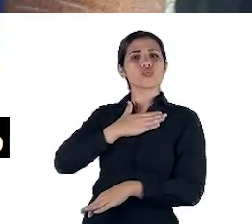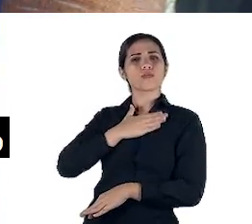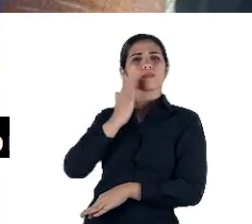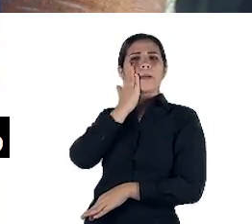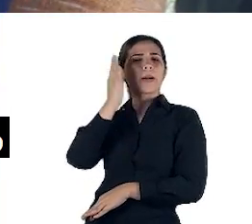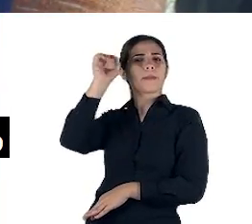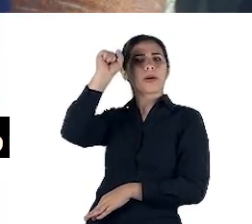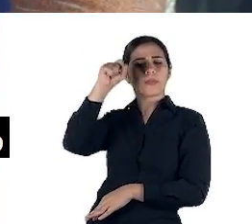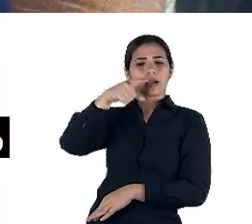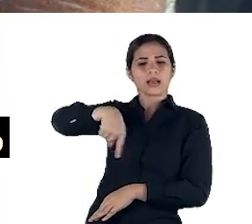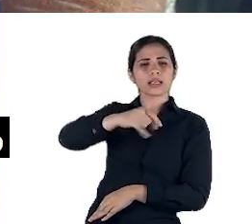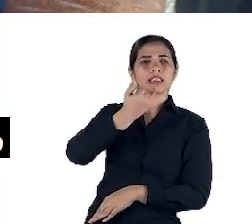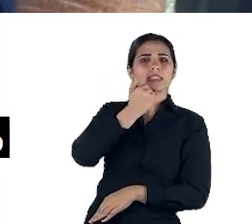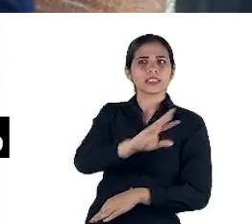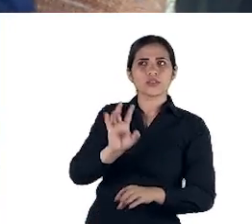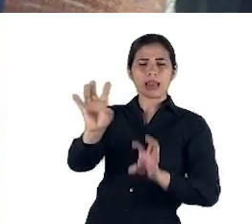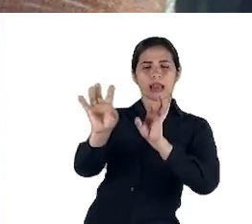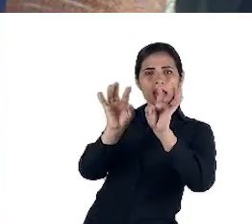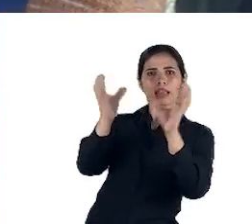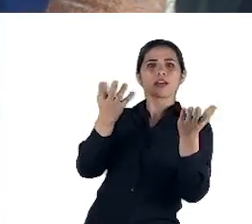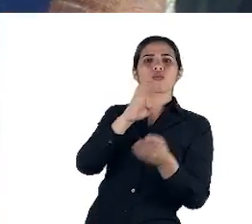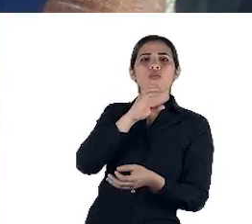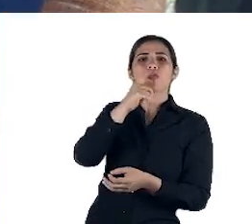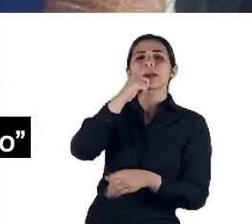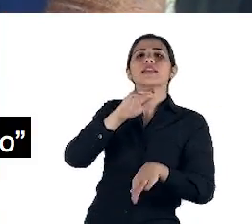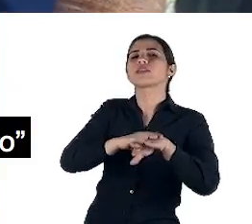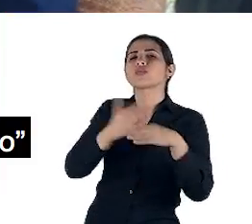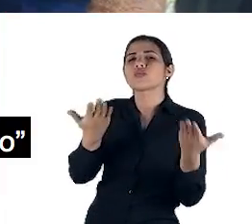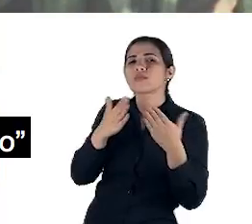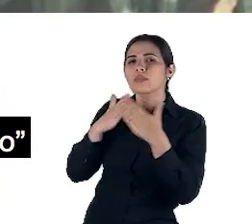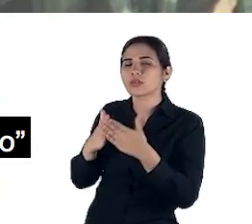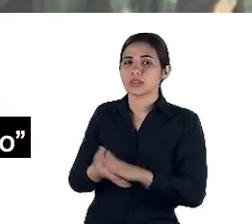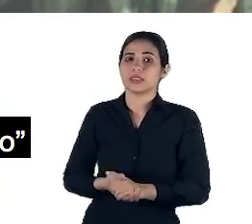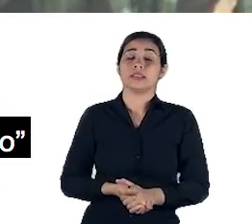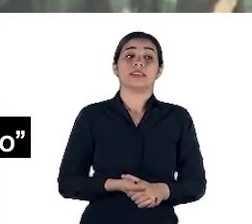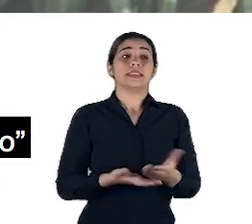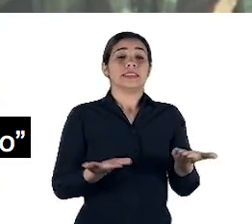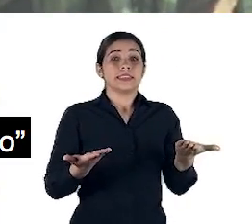cuenta para no decir alegremente, mi hijo es alérgico porque ya nació así? Sí, mi hijo es alérgico porque yo le